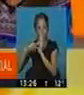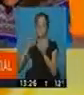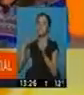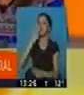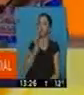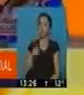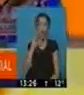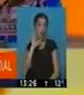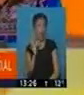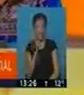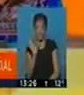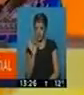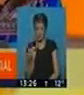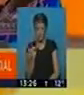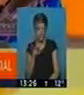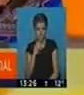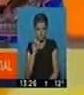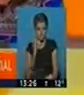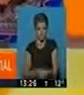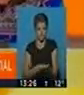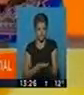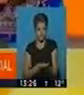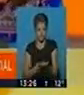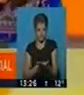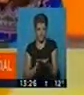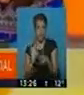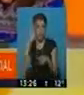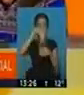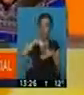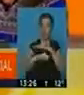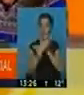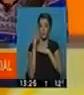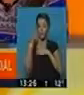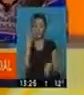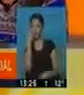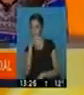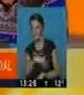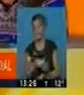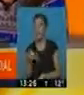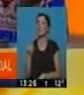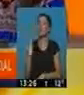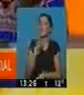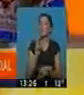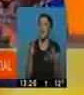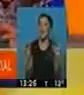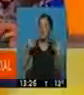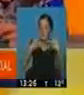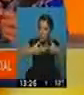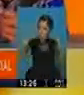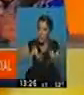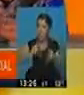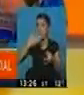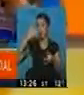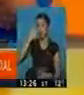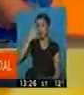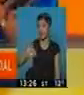con sus obligaciones y sus deberes como el Mercosur. Venezuela no está integrada plenamente en los últimos 3 años.